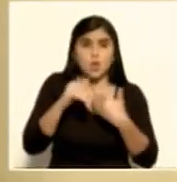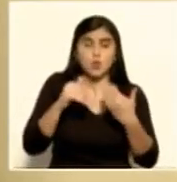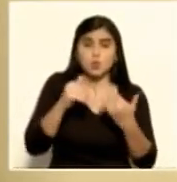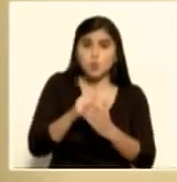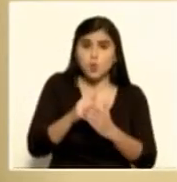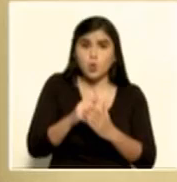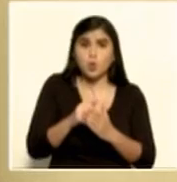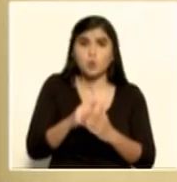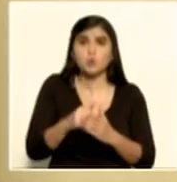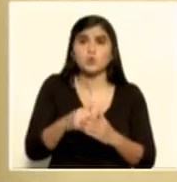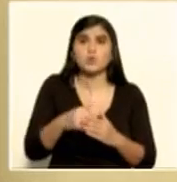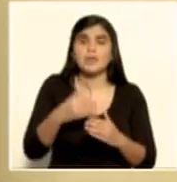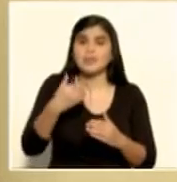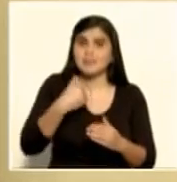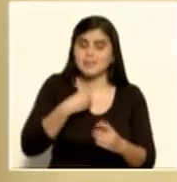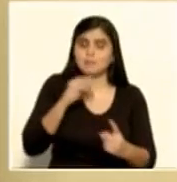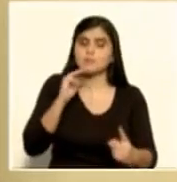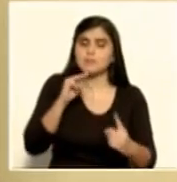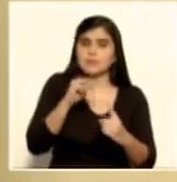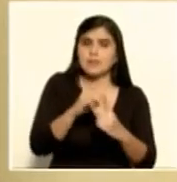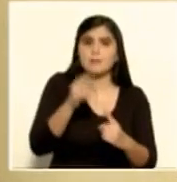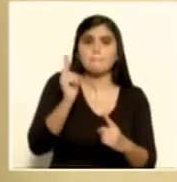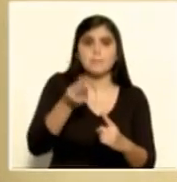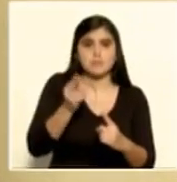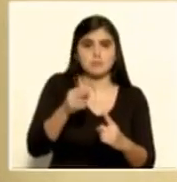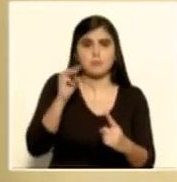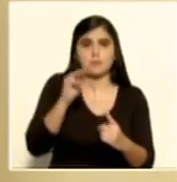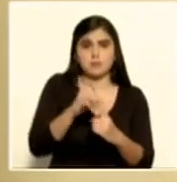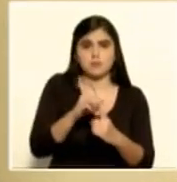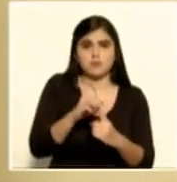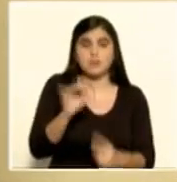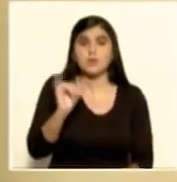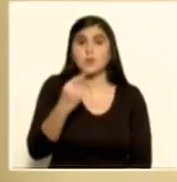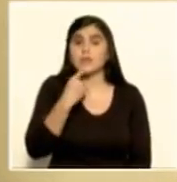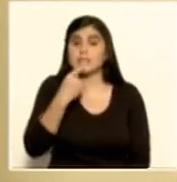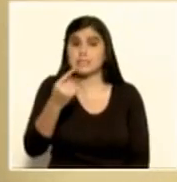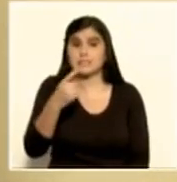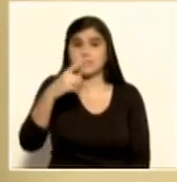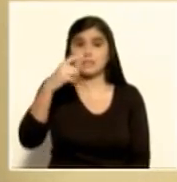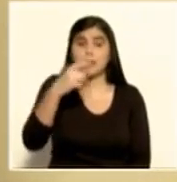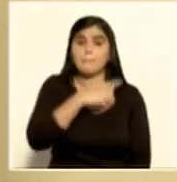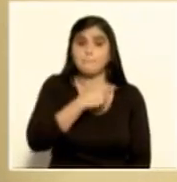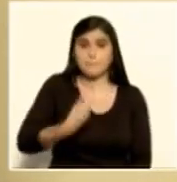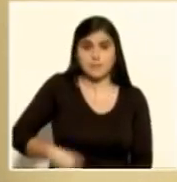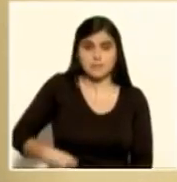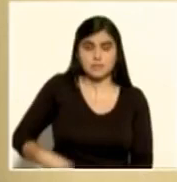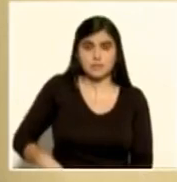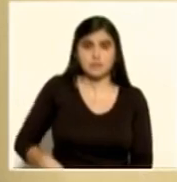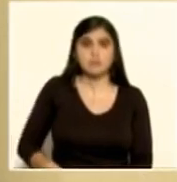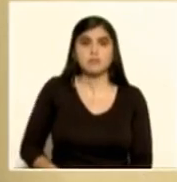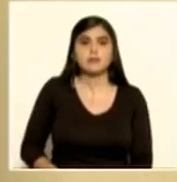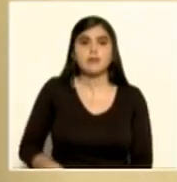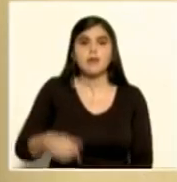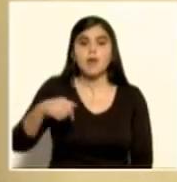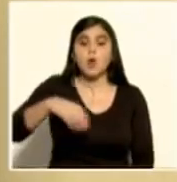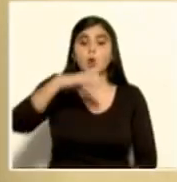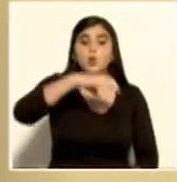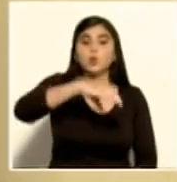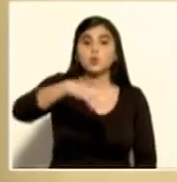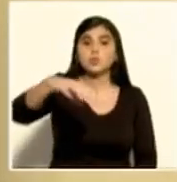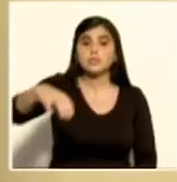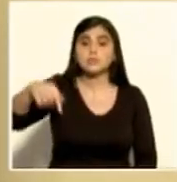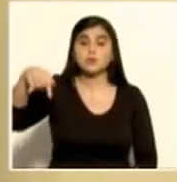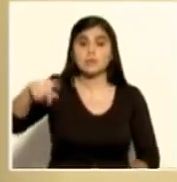misión. Y como mencionaba también el señor presidente, los cantones que han estado